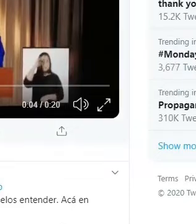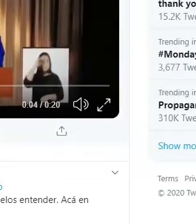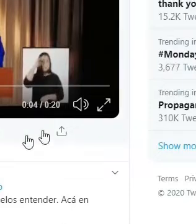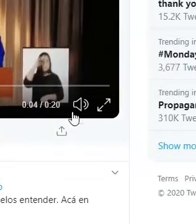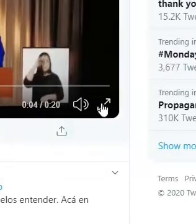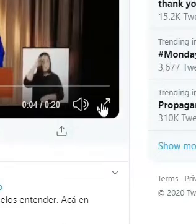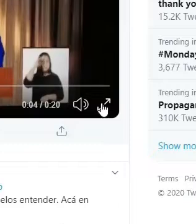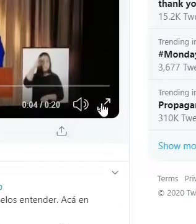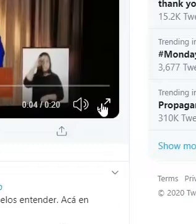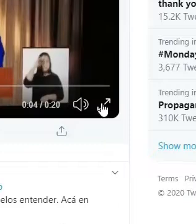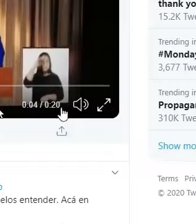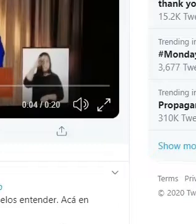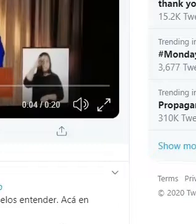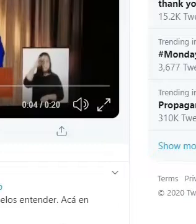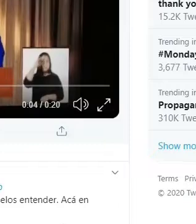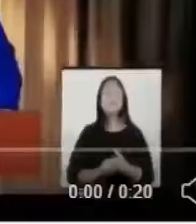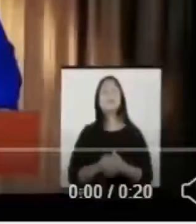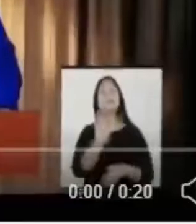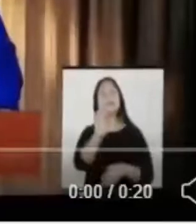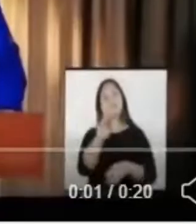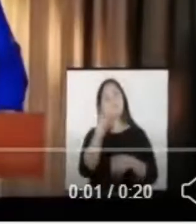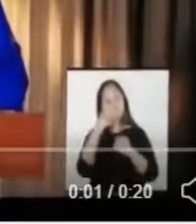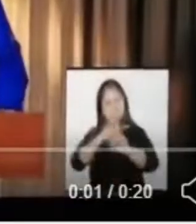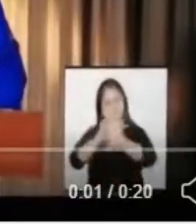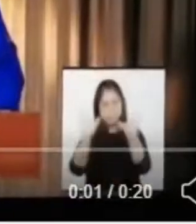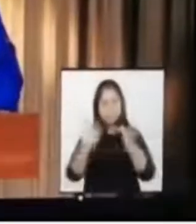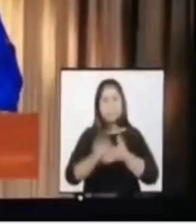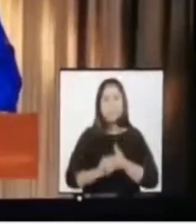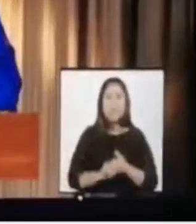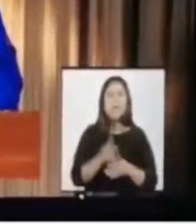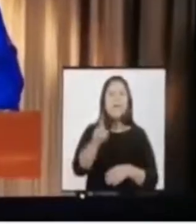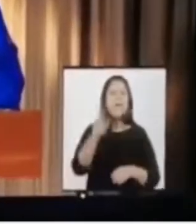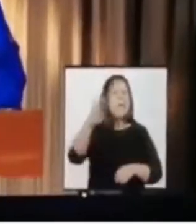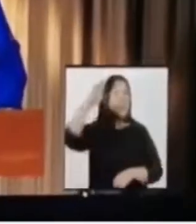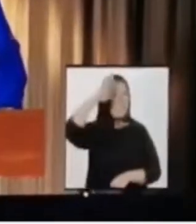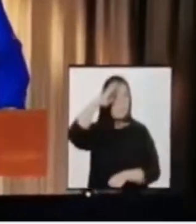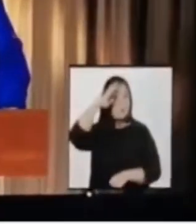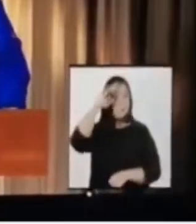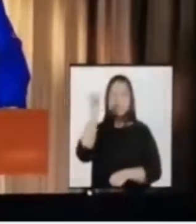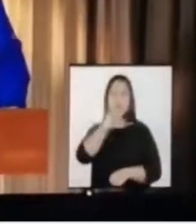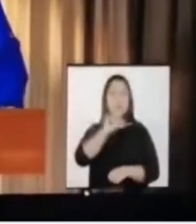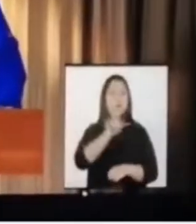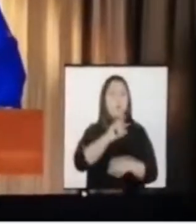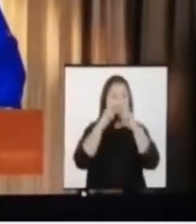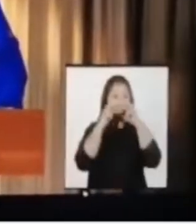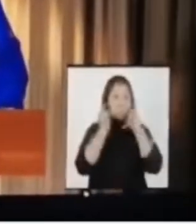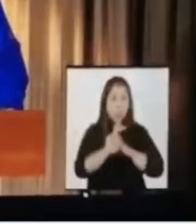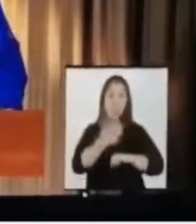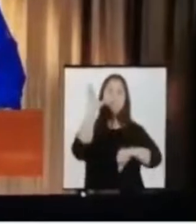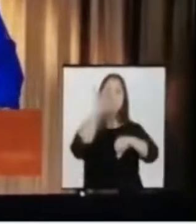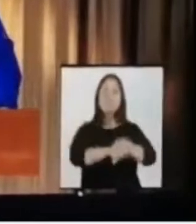del presidente de Guatemala. La policía no va a detener a la gente que no tenga